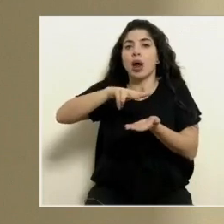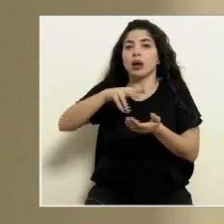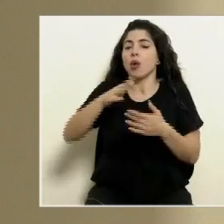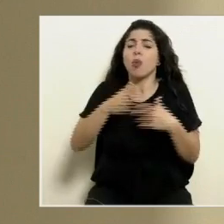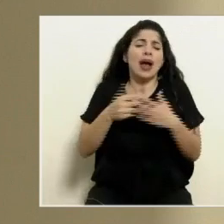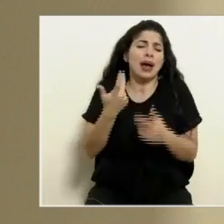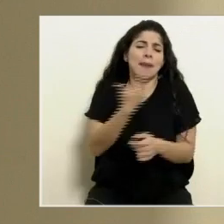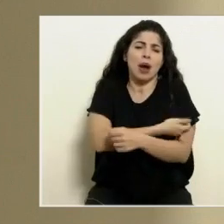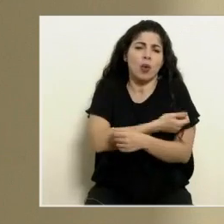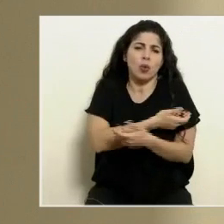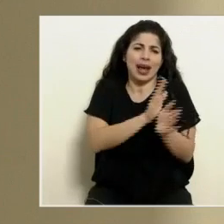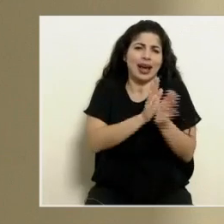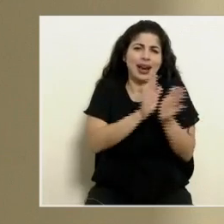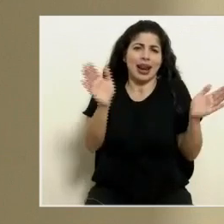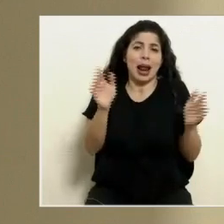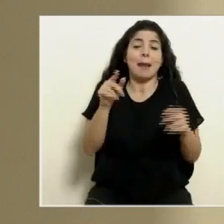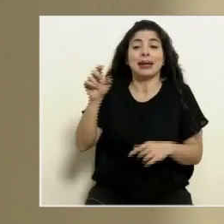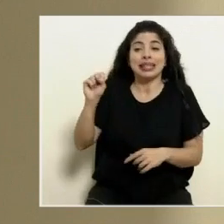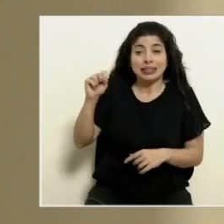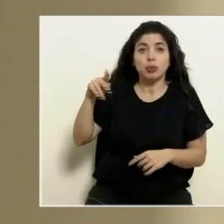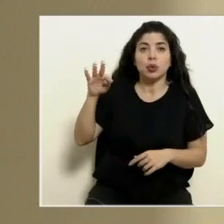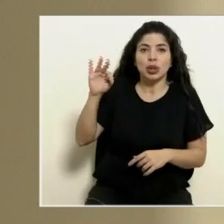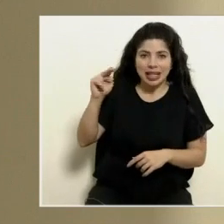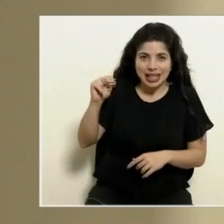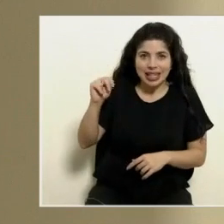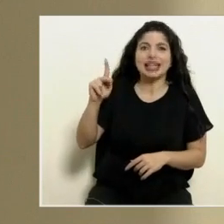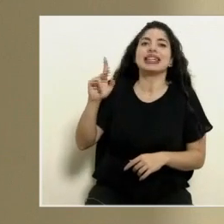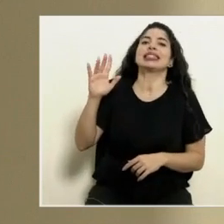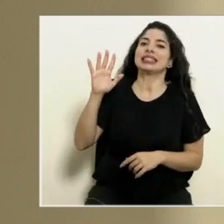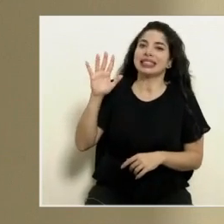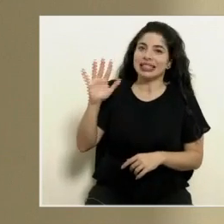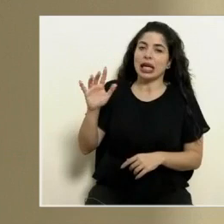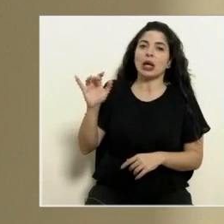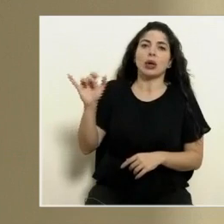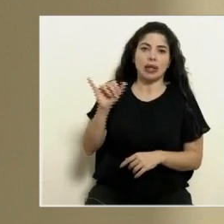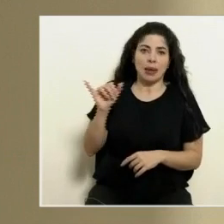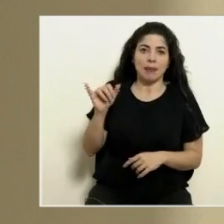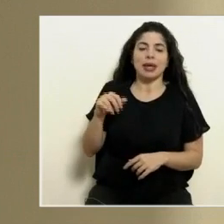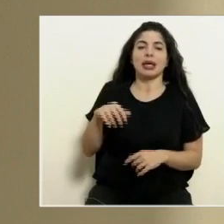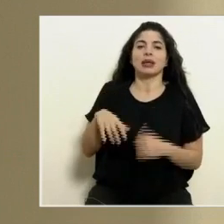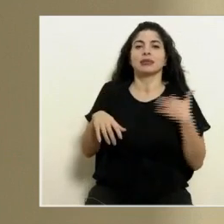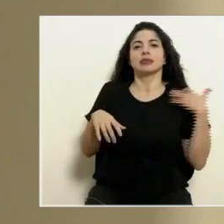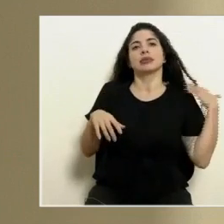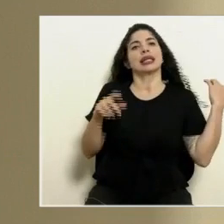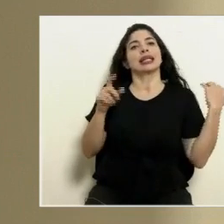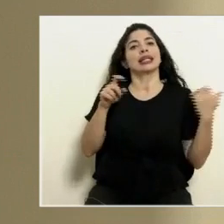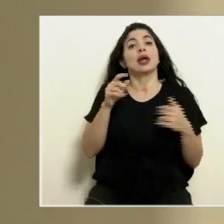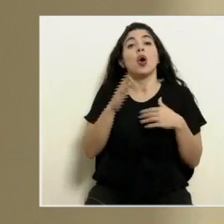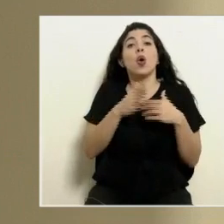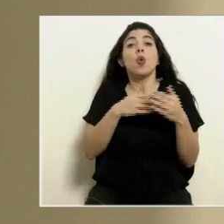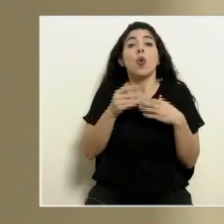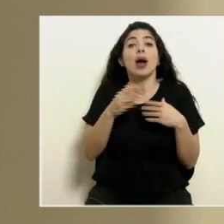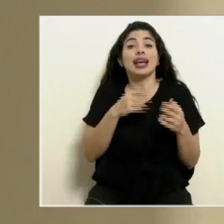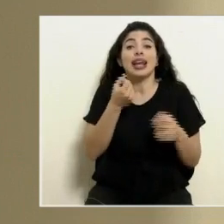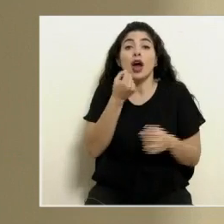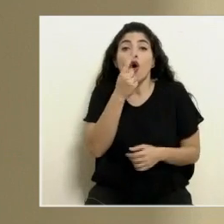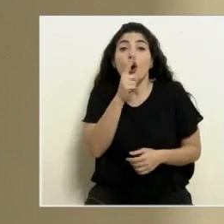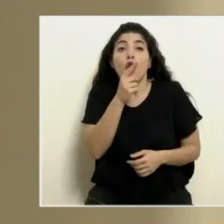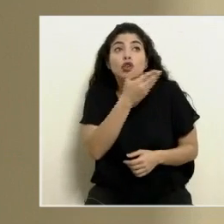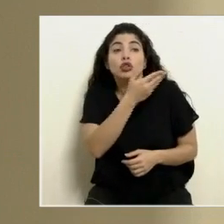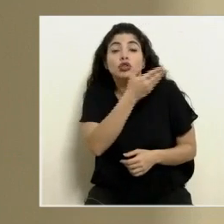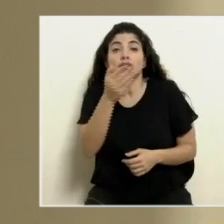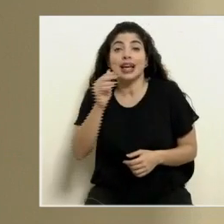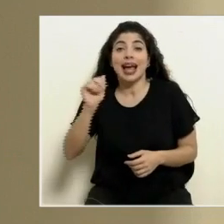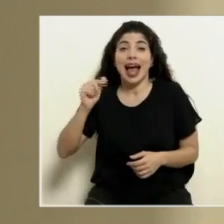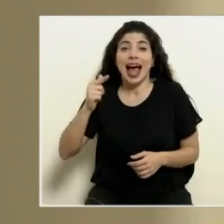vacuna, la Sputnik 5 también, o la Sputnik V también, de cualquiera de las 11 agencias estrictas que